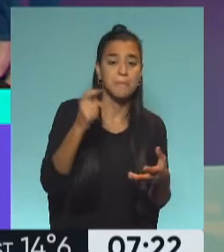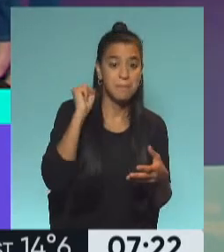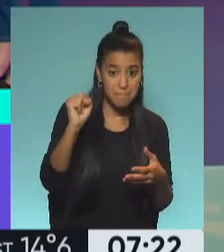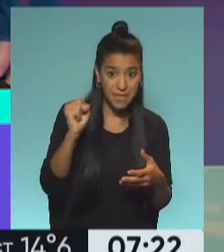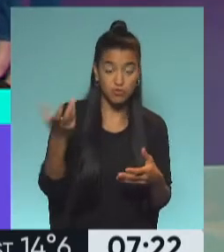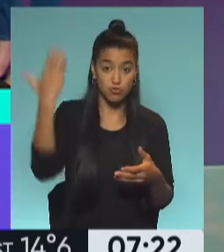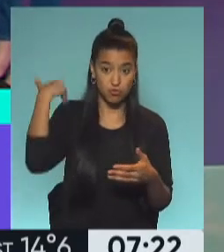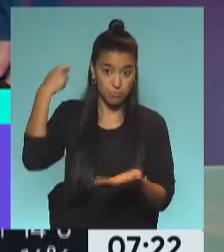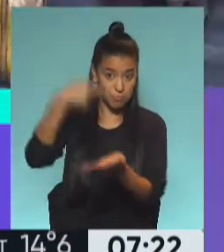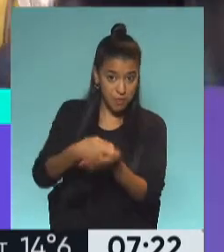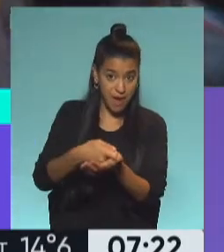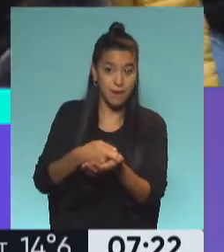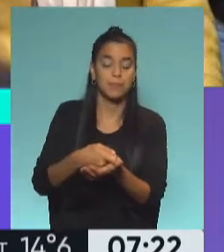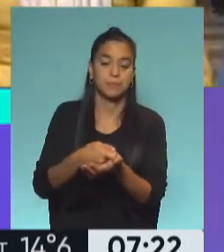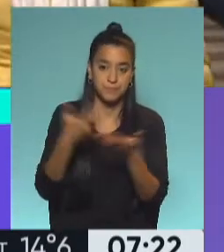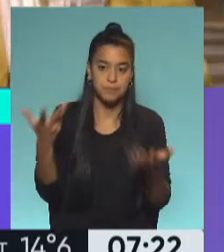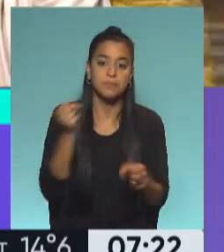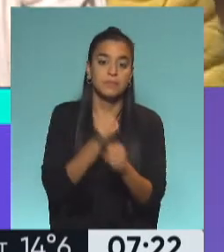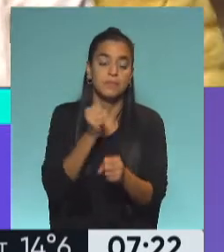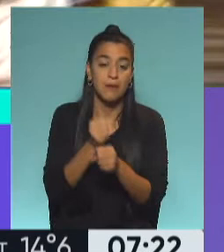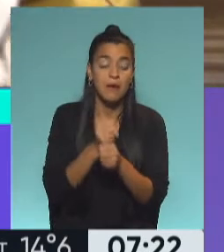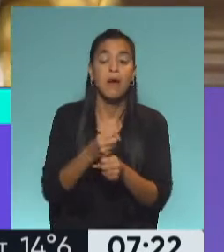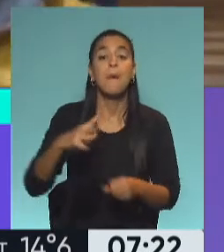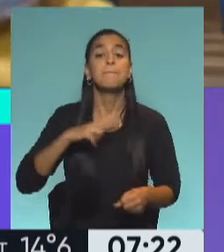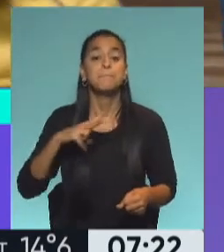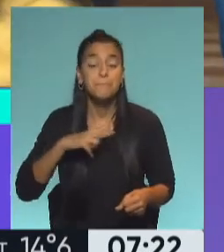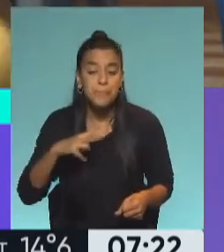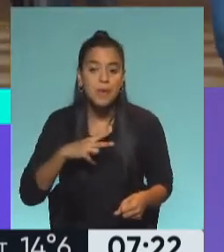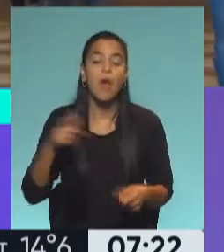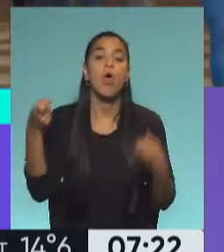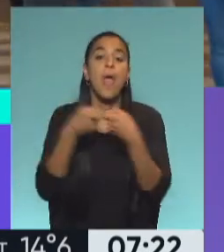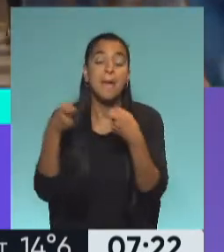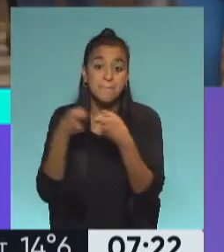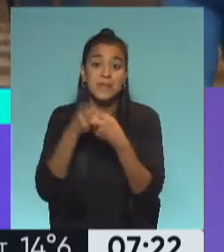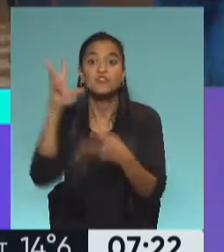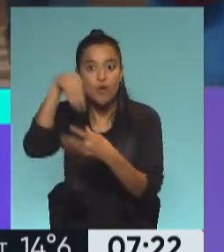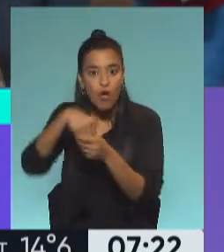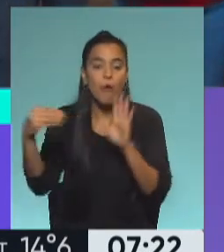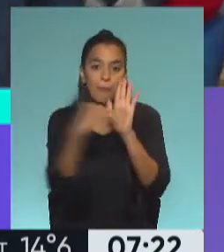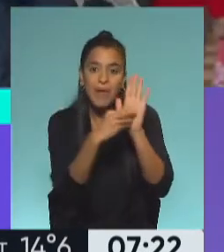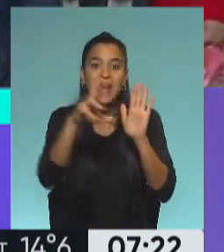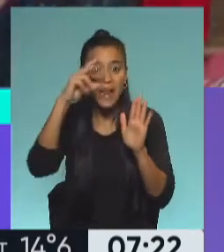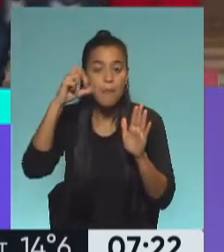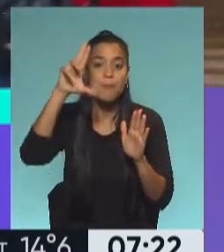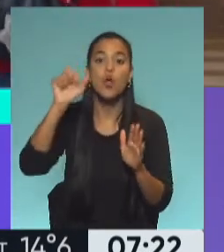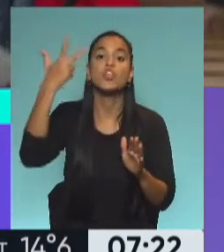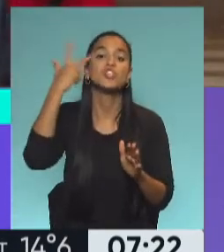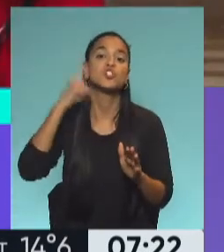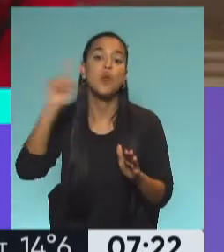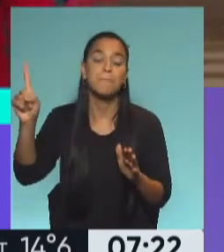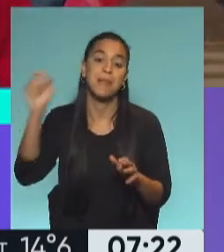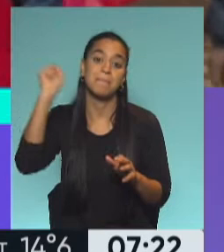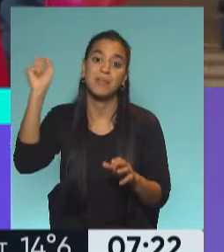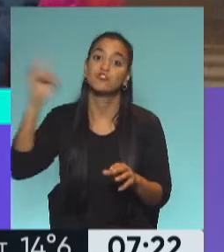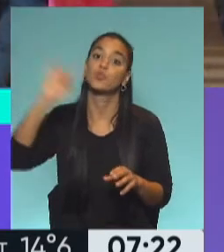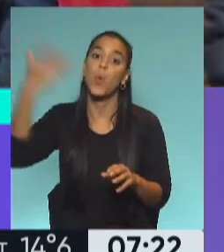lo que se venía pagando. Sí. Digo, un trabajador del sector privado cuya empresa se adhería al repro recibía 18.000 pesos por parte